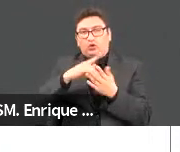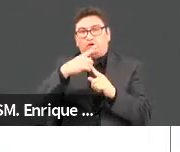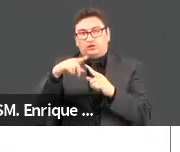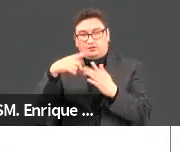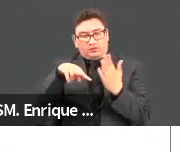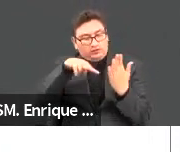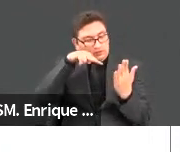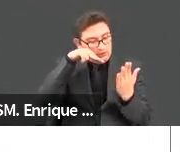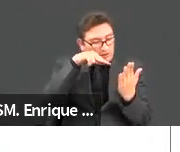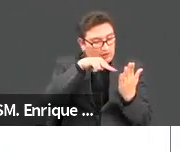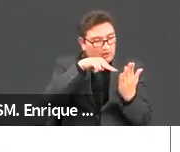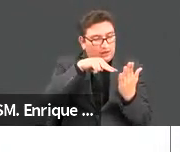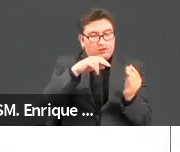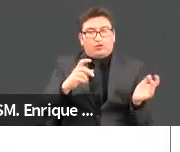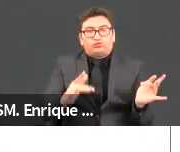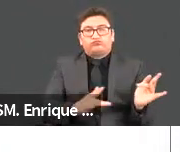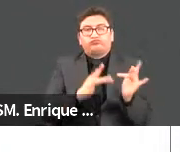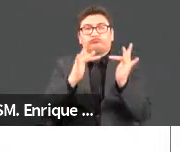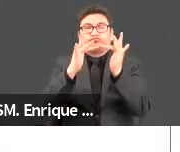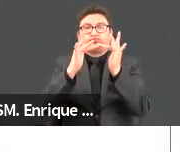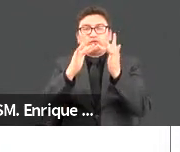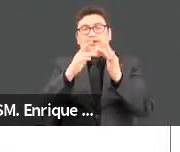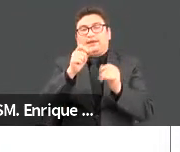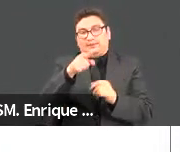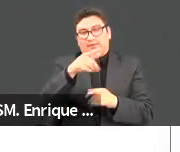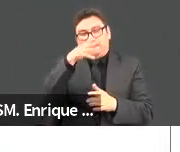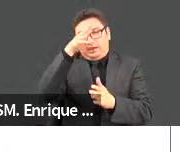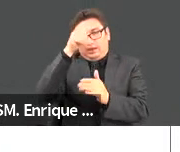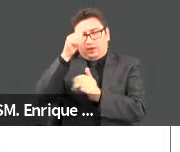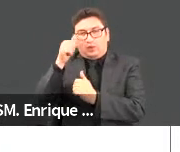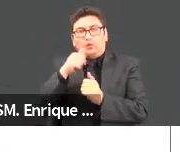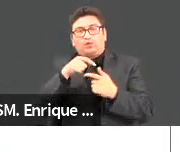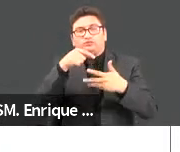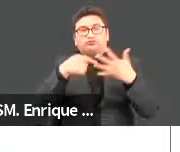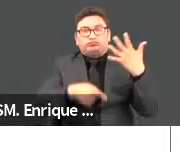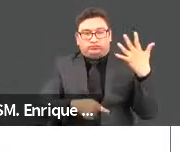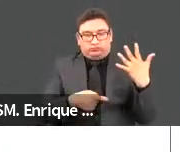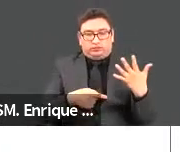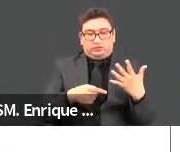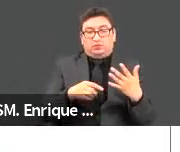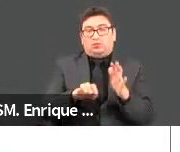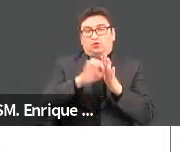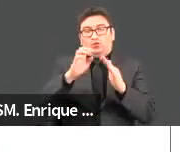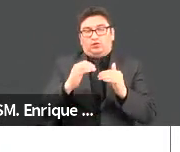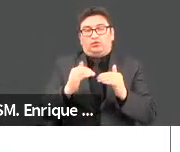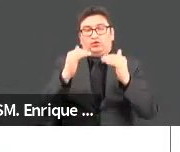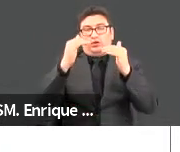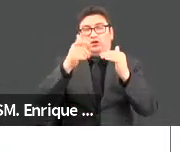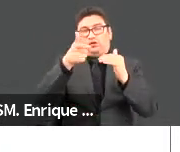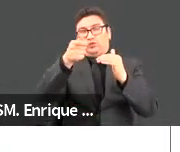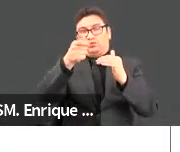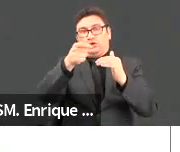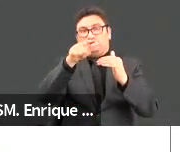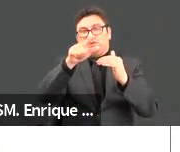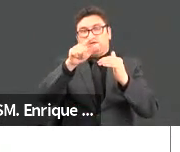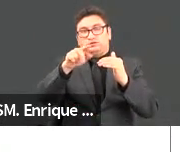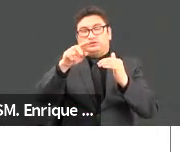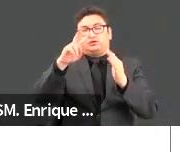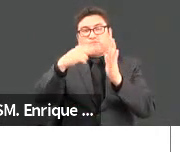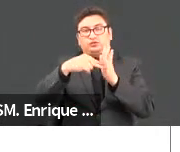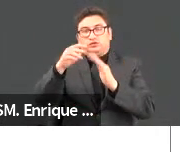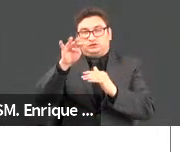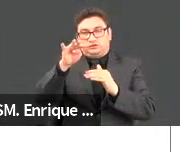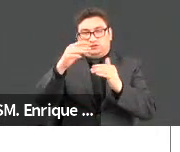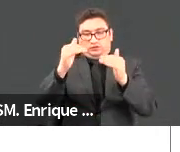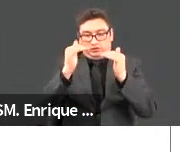acerquen a cada uno de los acuerdos, ¿sí? Si lo acercan al de arriba, los va a llevar al 17-2019 y si lo